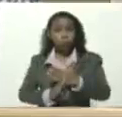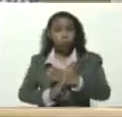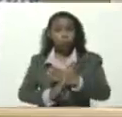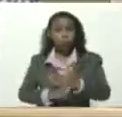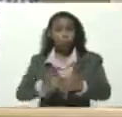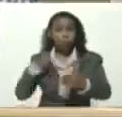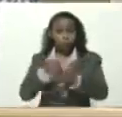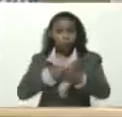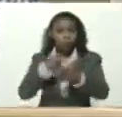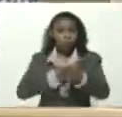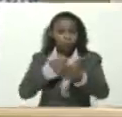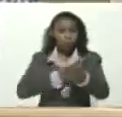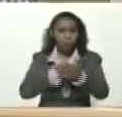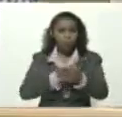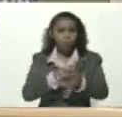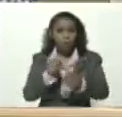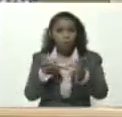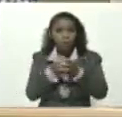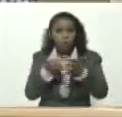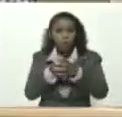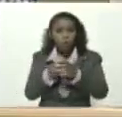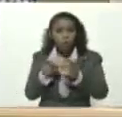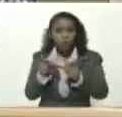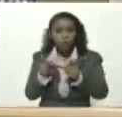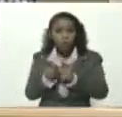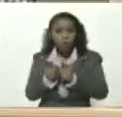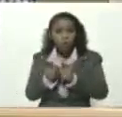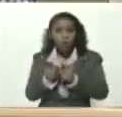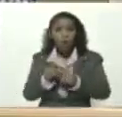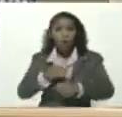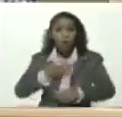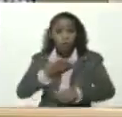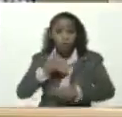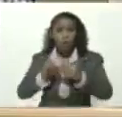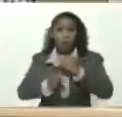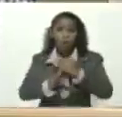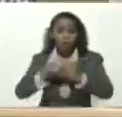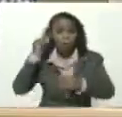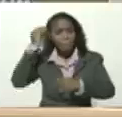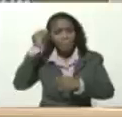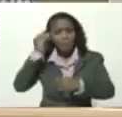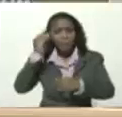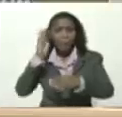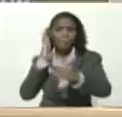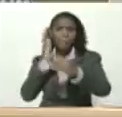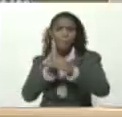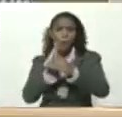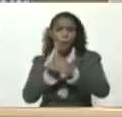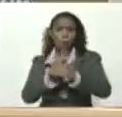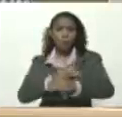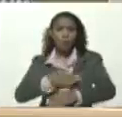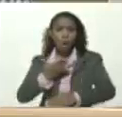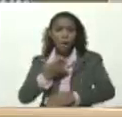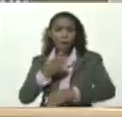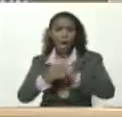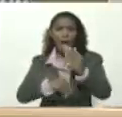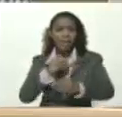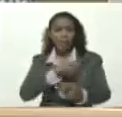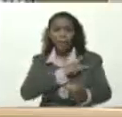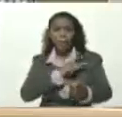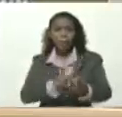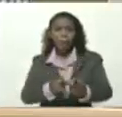persisten, minoritarios, que pueden todavía pensar que es posible detener la